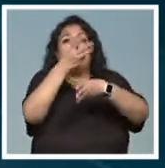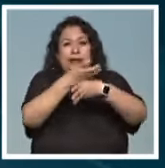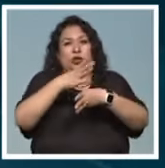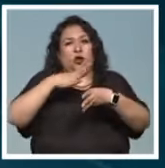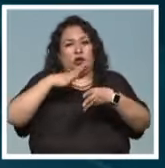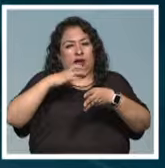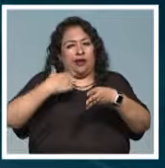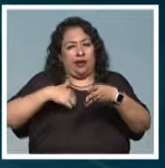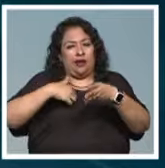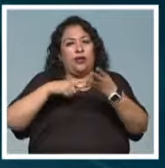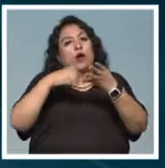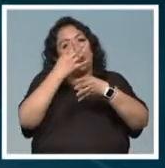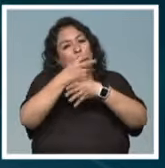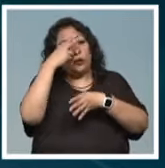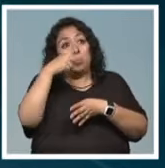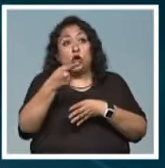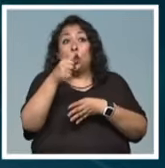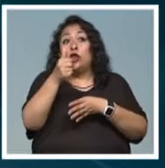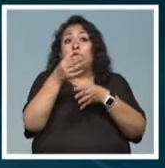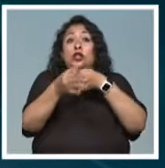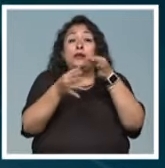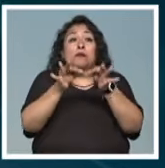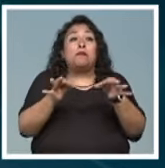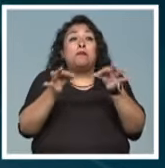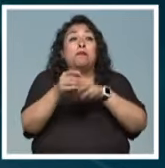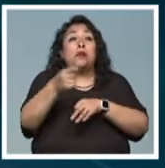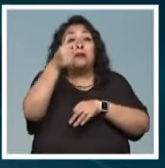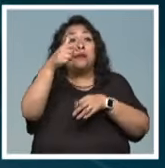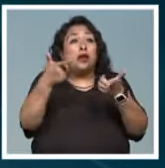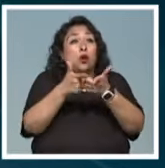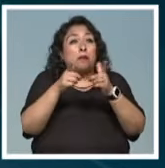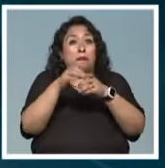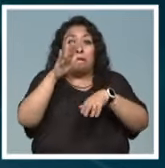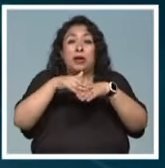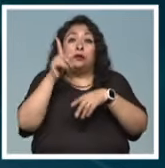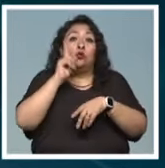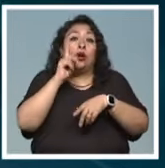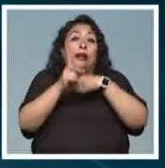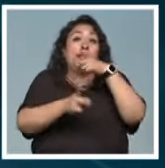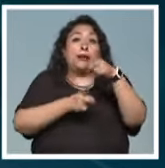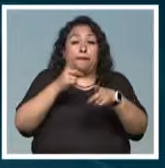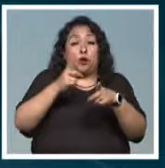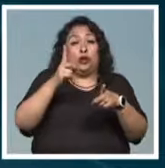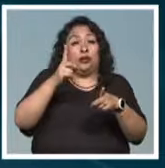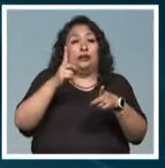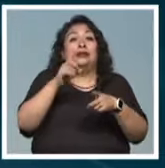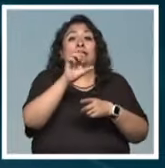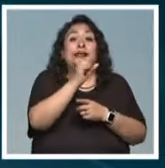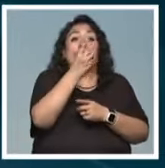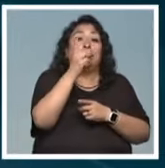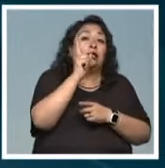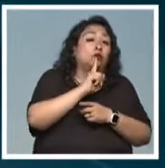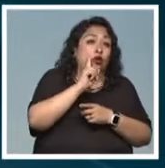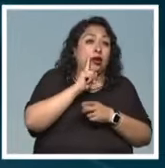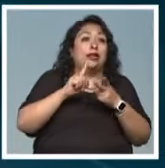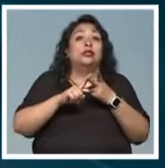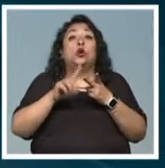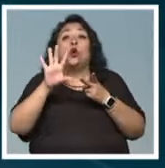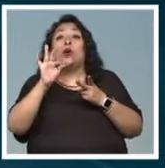noticia relevante es que por primera vez la delegación mexicana va a contar con más deportistas mujeres que hombres. Son 63 mujeres